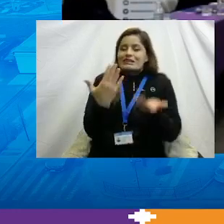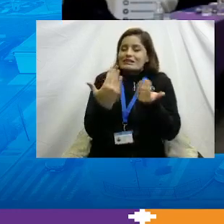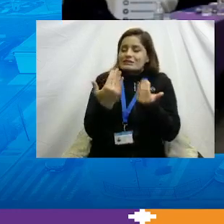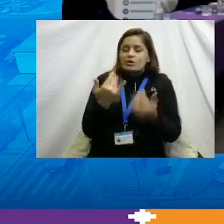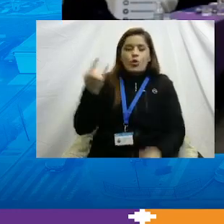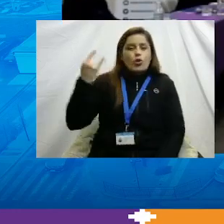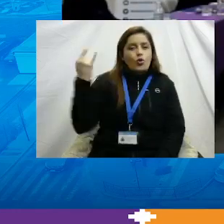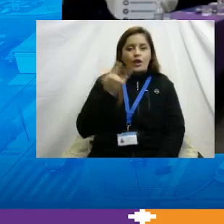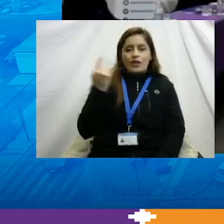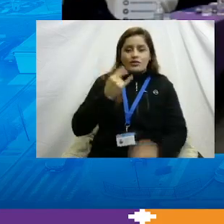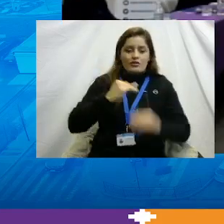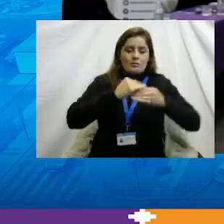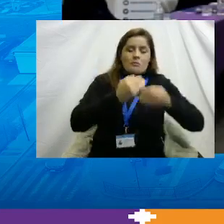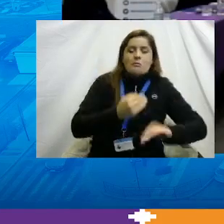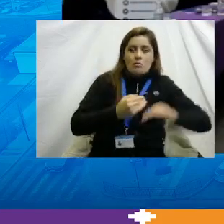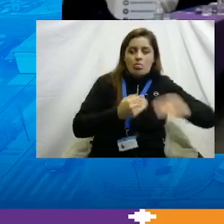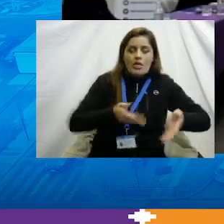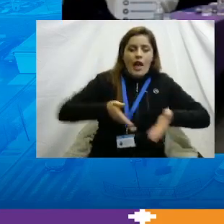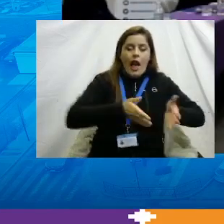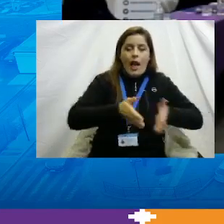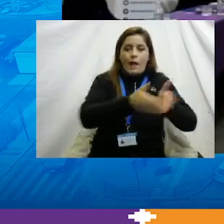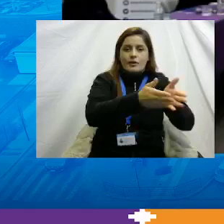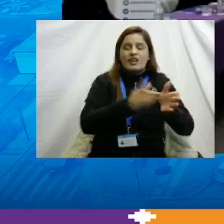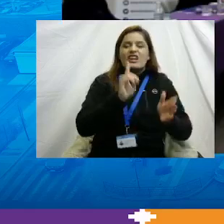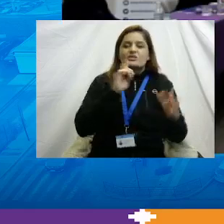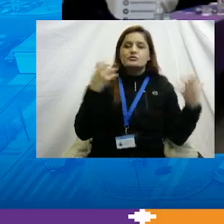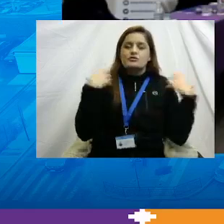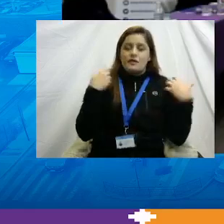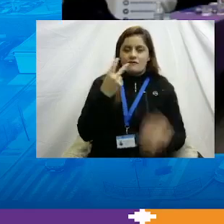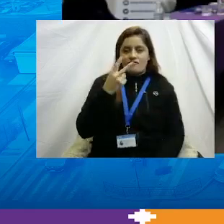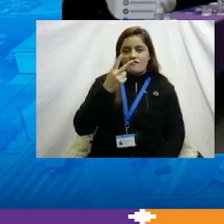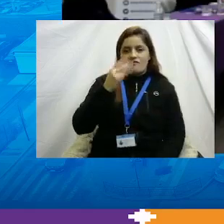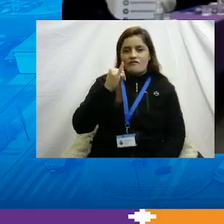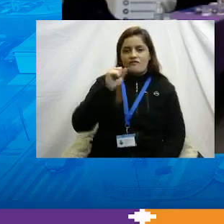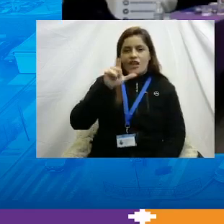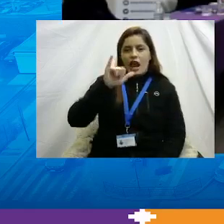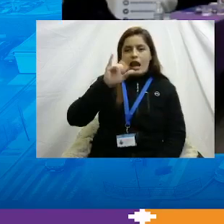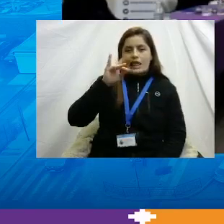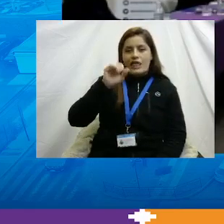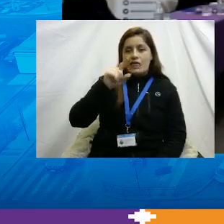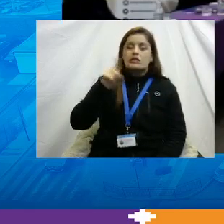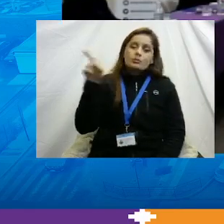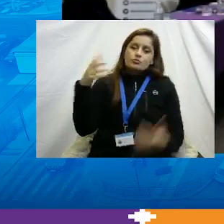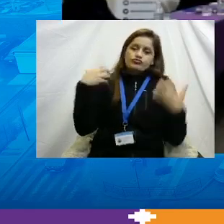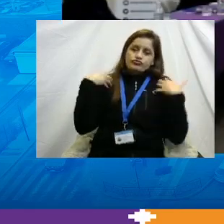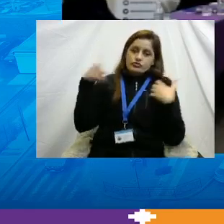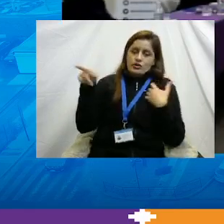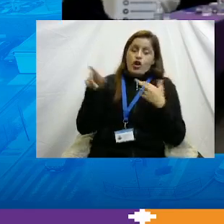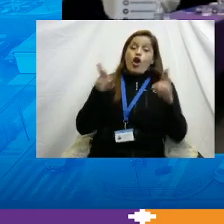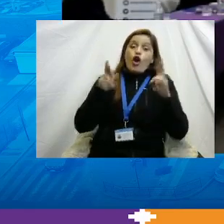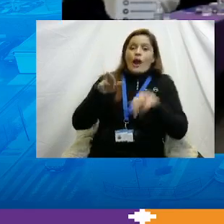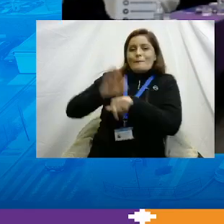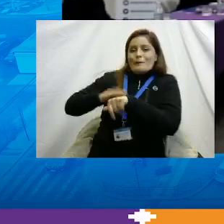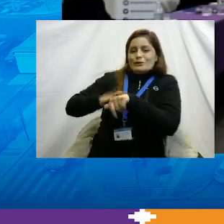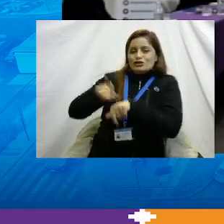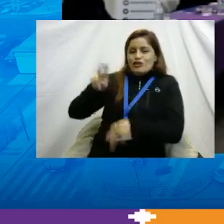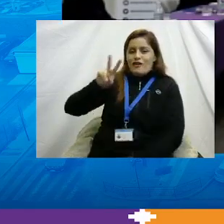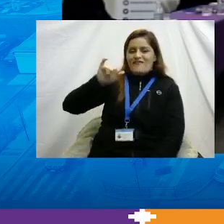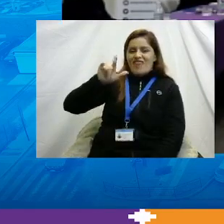poder arreglar estos baches. Vuelvo a insistir, eso depende de Vialidad, pero pedir la autorización a Vialidad para que nosotros podamos hacer este arreglo. Son unos baches